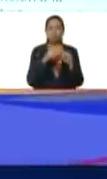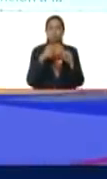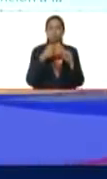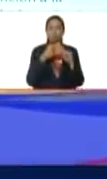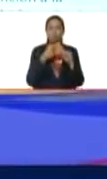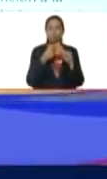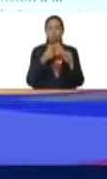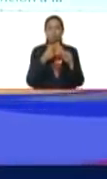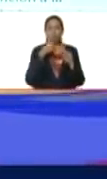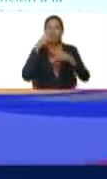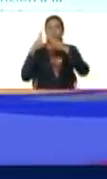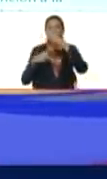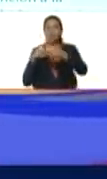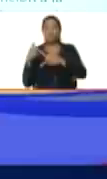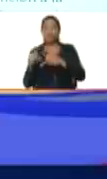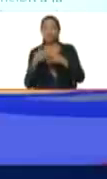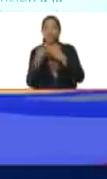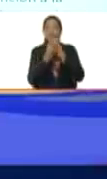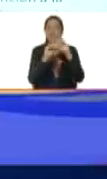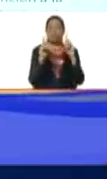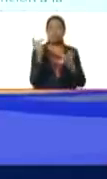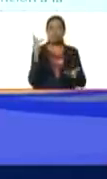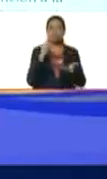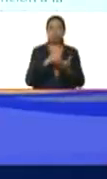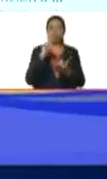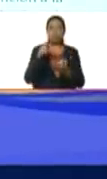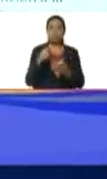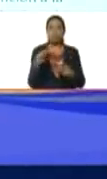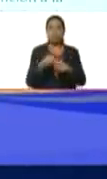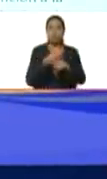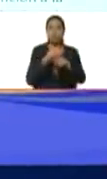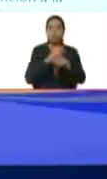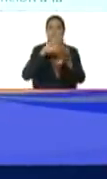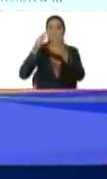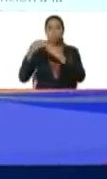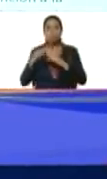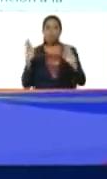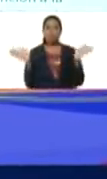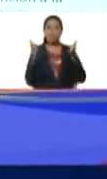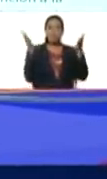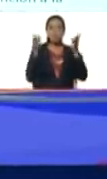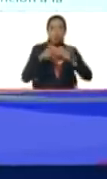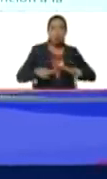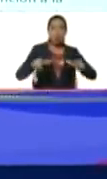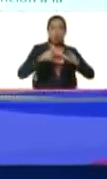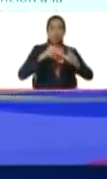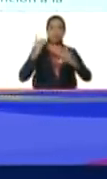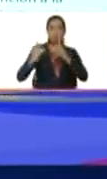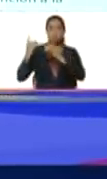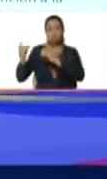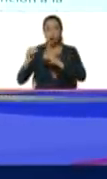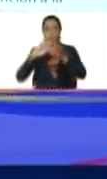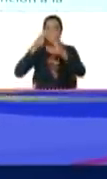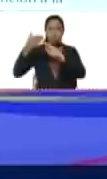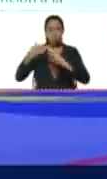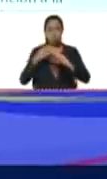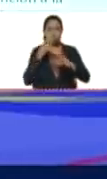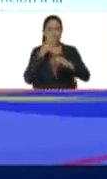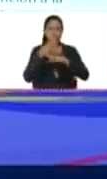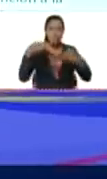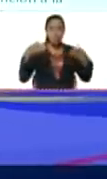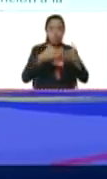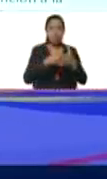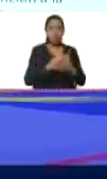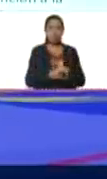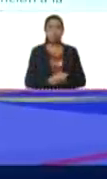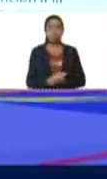política, nosotros la hemos llamado democracia protagónica, el gobierno comunitario tiene que promover los espacios de diálogo comunitario, conformar los